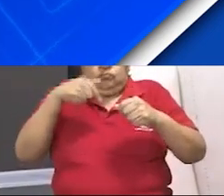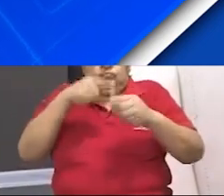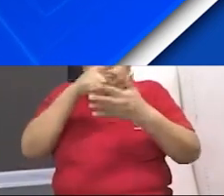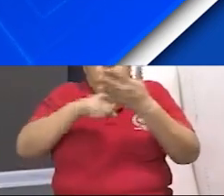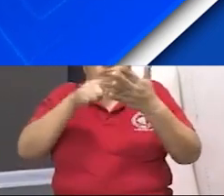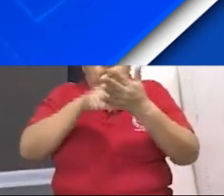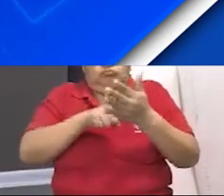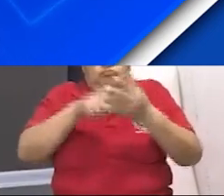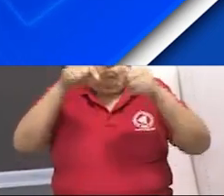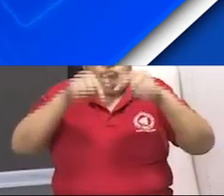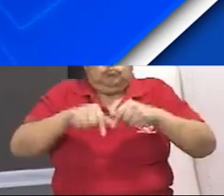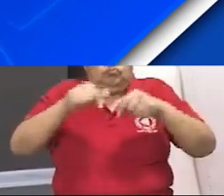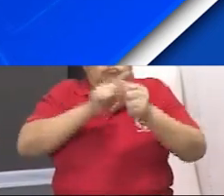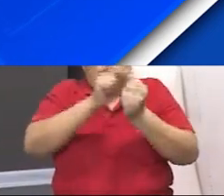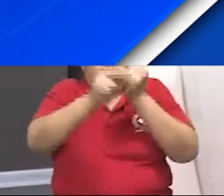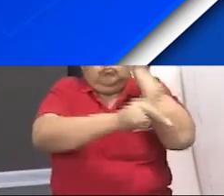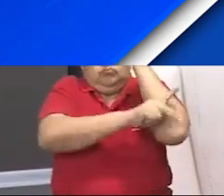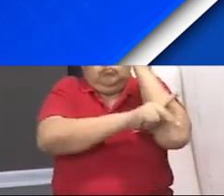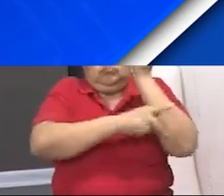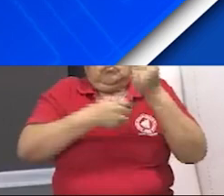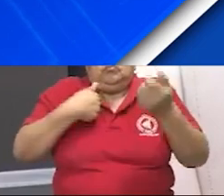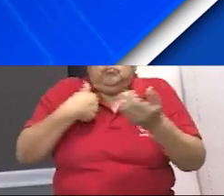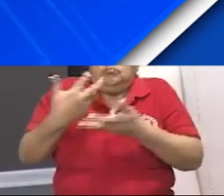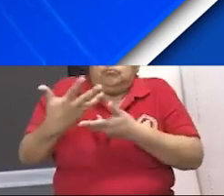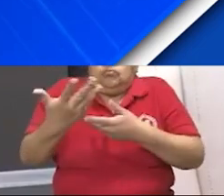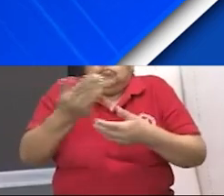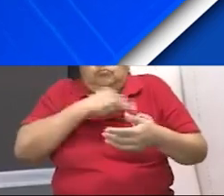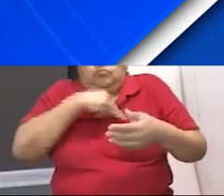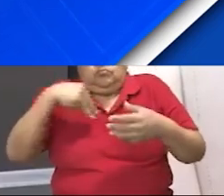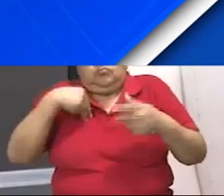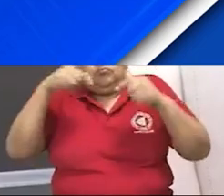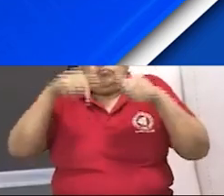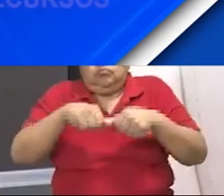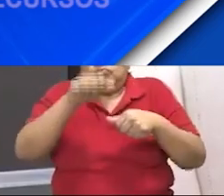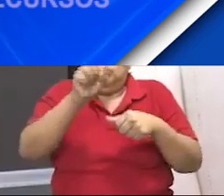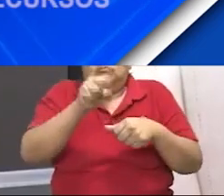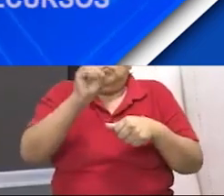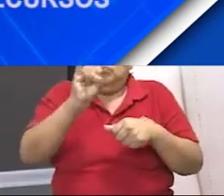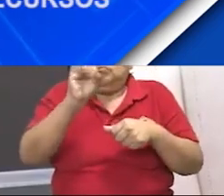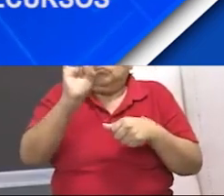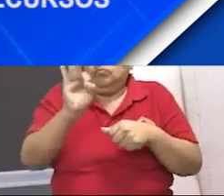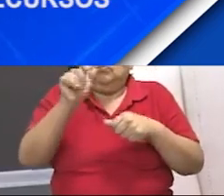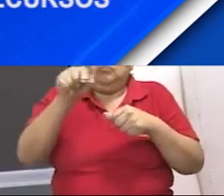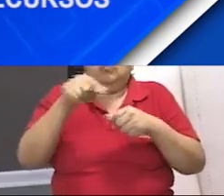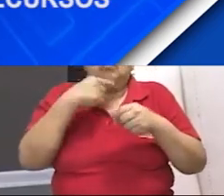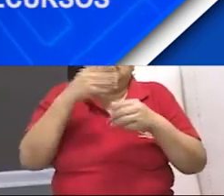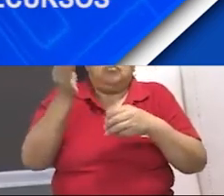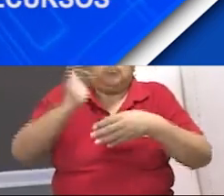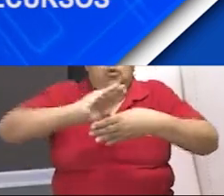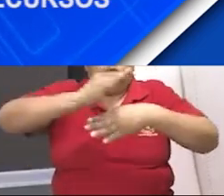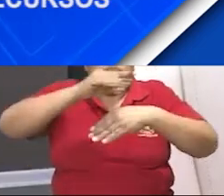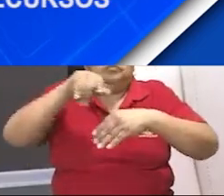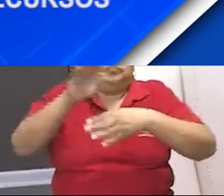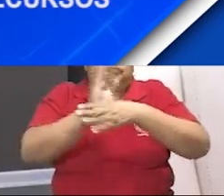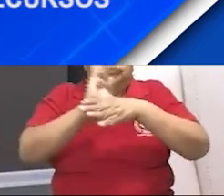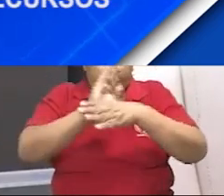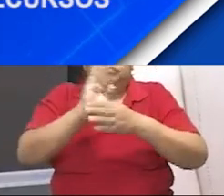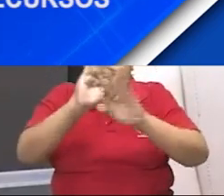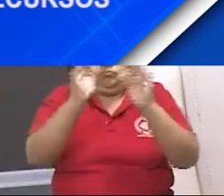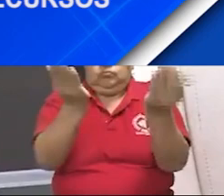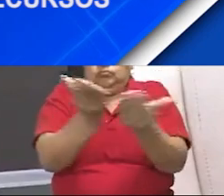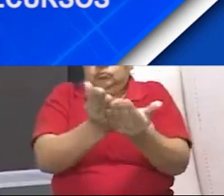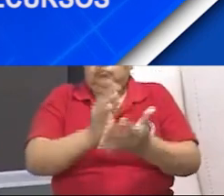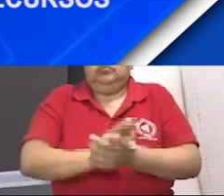los países receptores miembros del AIF como ventanilla del Banco